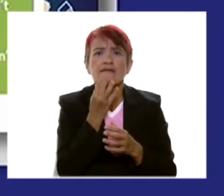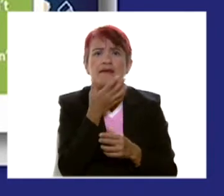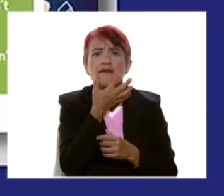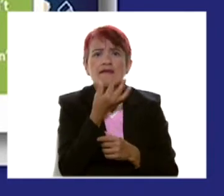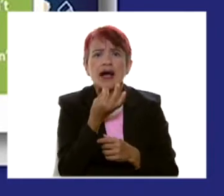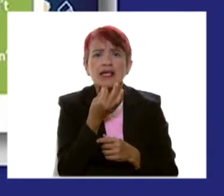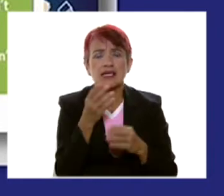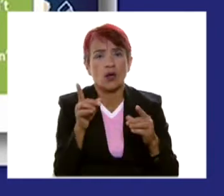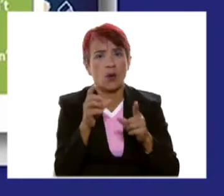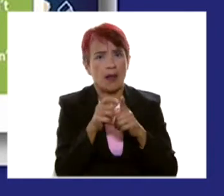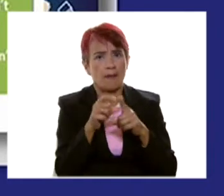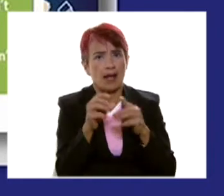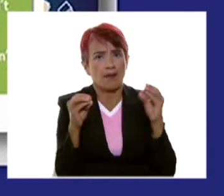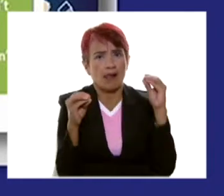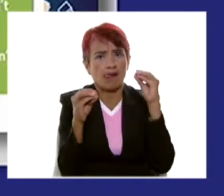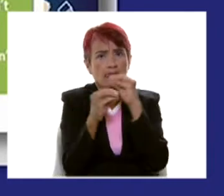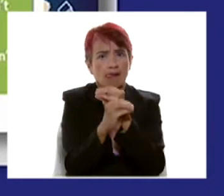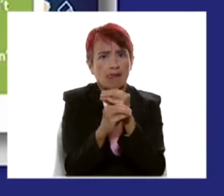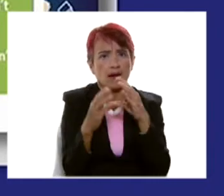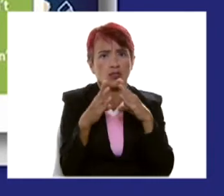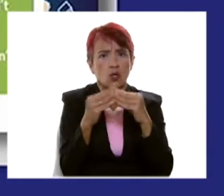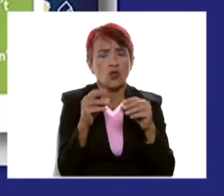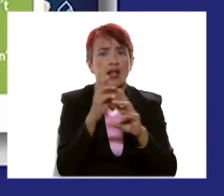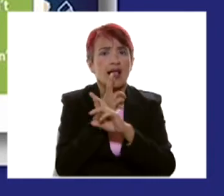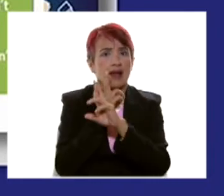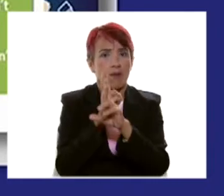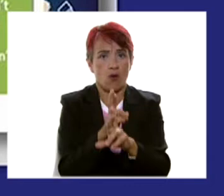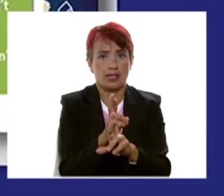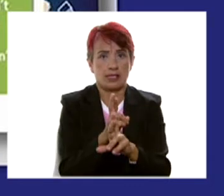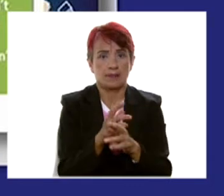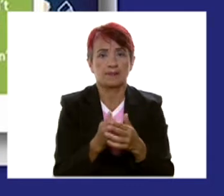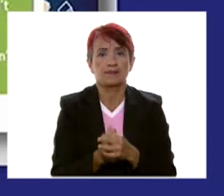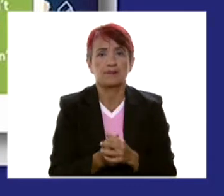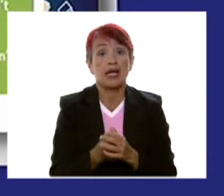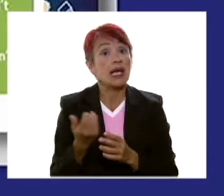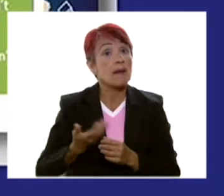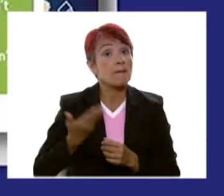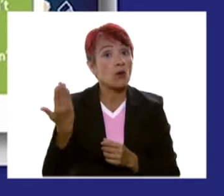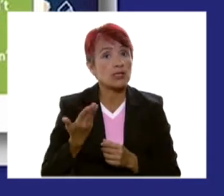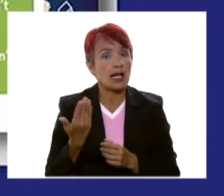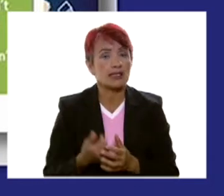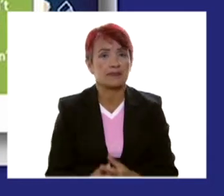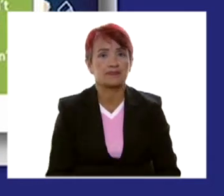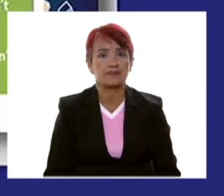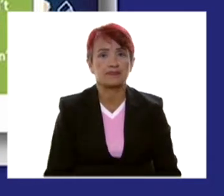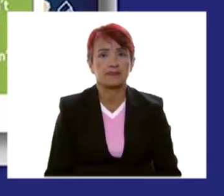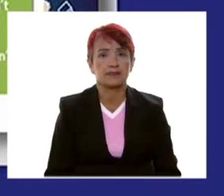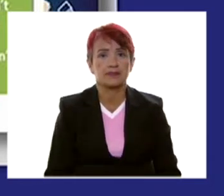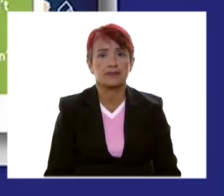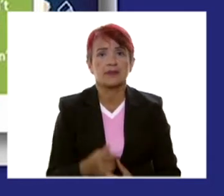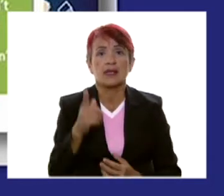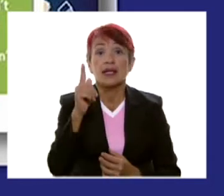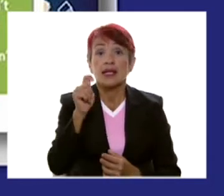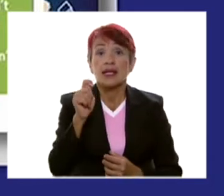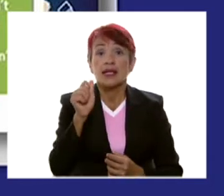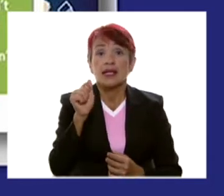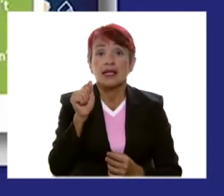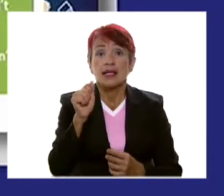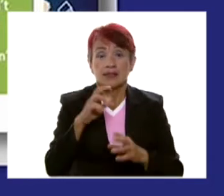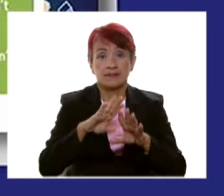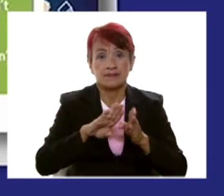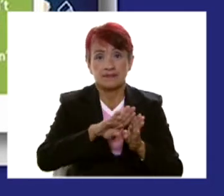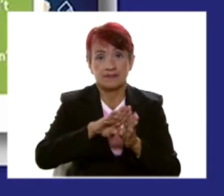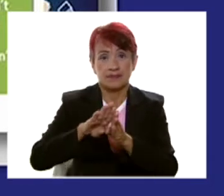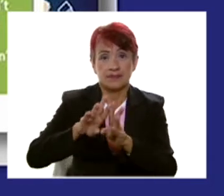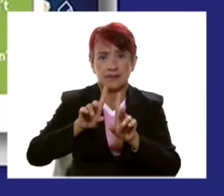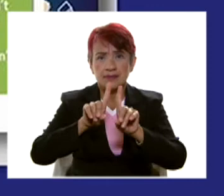una contracción de la respuesta. ¿Ok? Muy importante eso. Tag question.